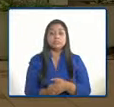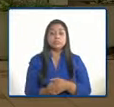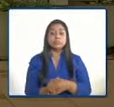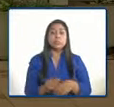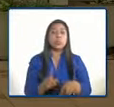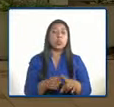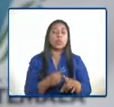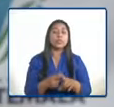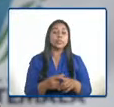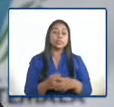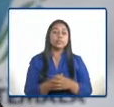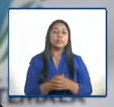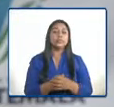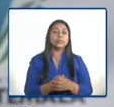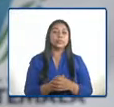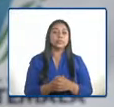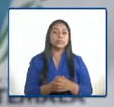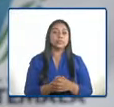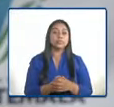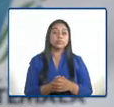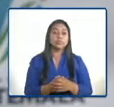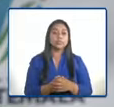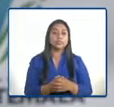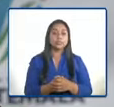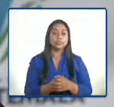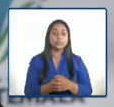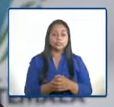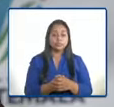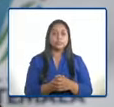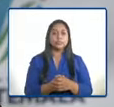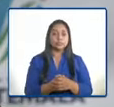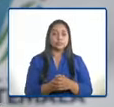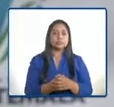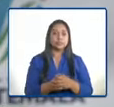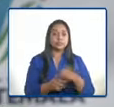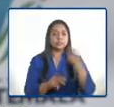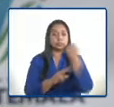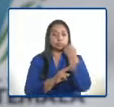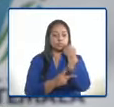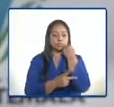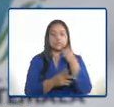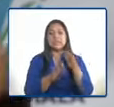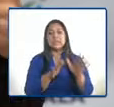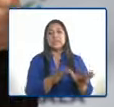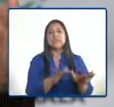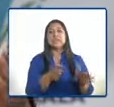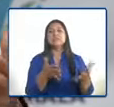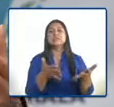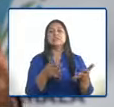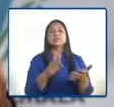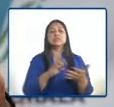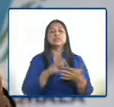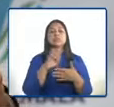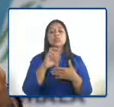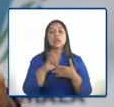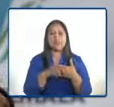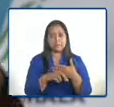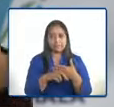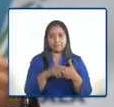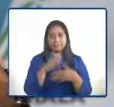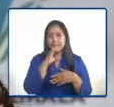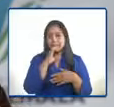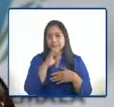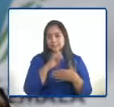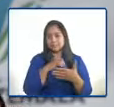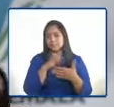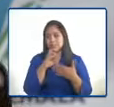Bueno, empecemos por Huehuetenango. Es el centro de atención Quédate, es un programa que